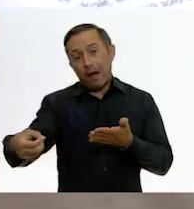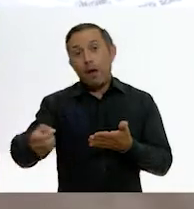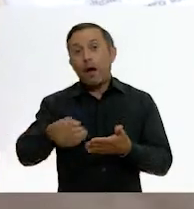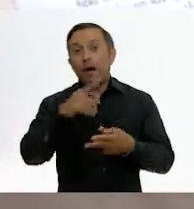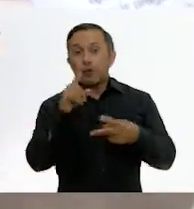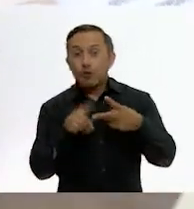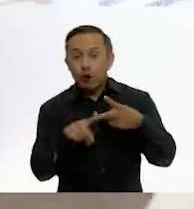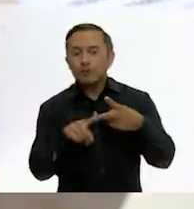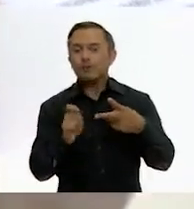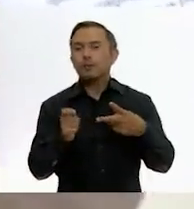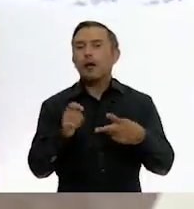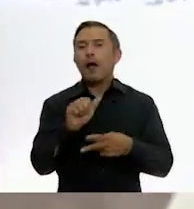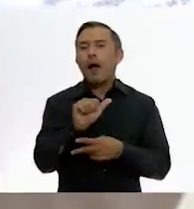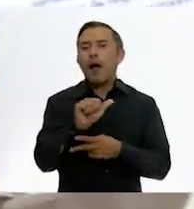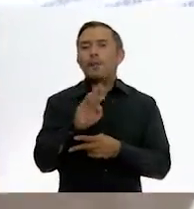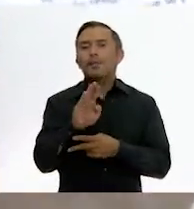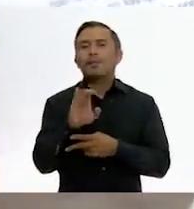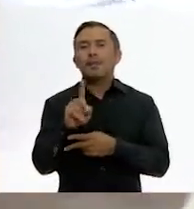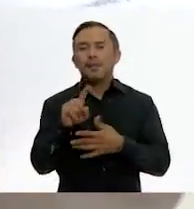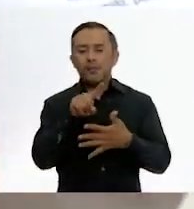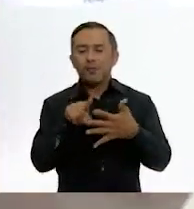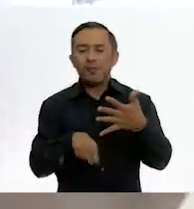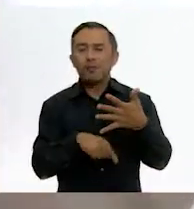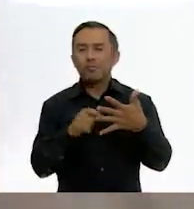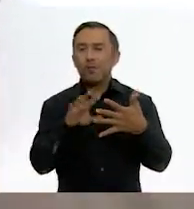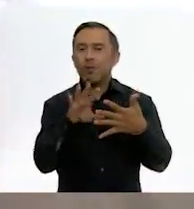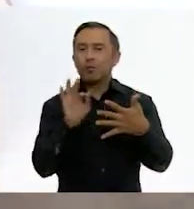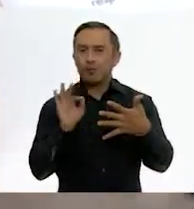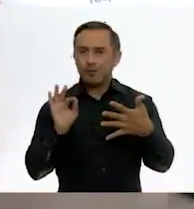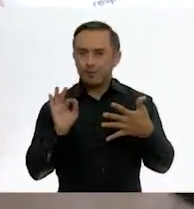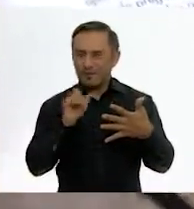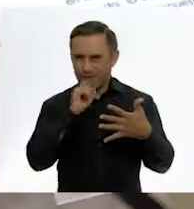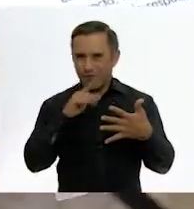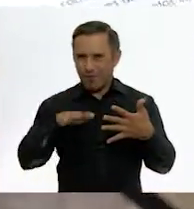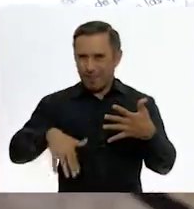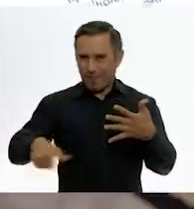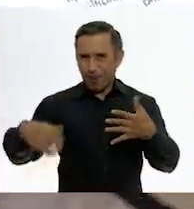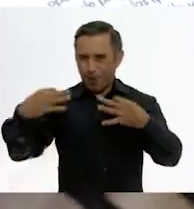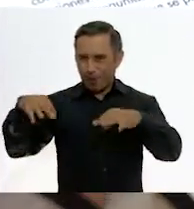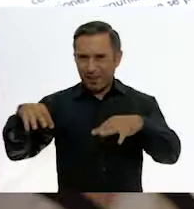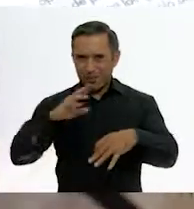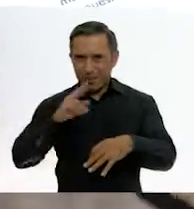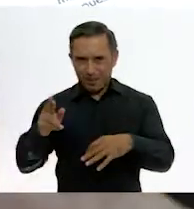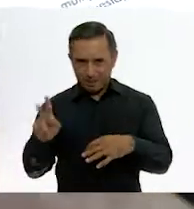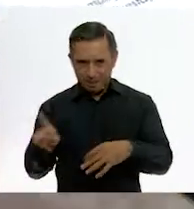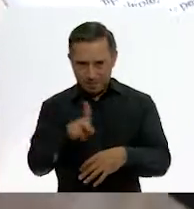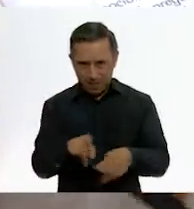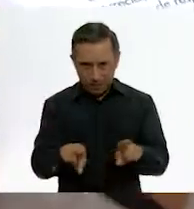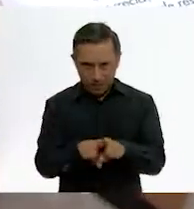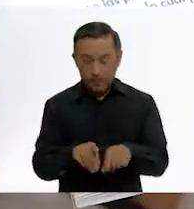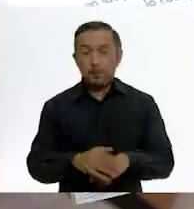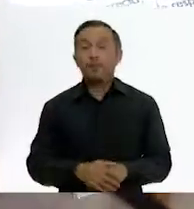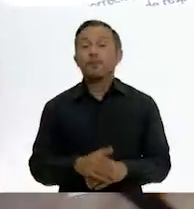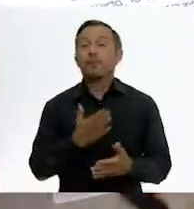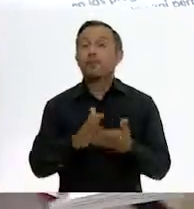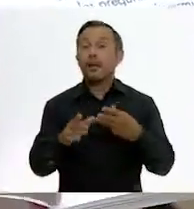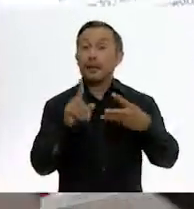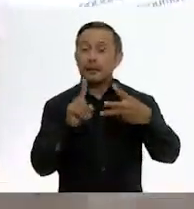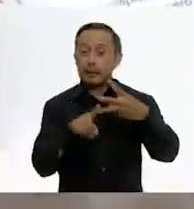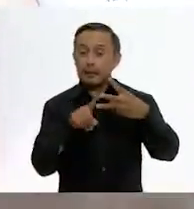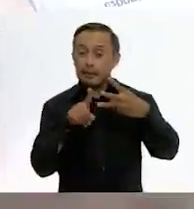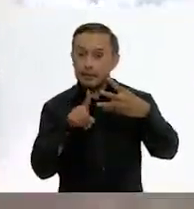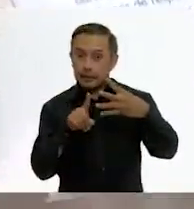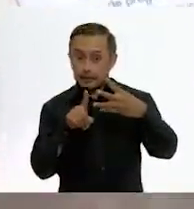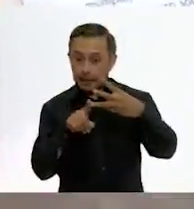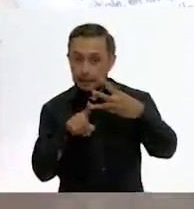como las que vimos que teníamos que contestar en nuestra hoja de respuestas y la tres y las cinco se parecen un